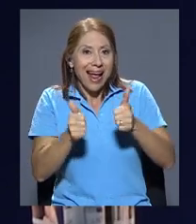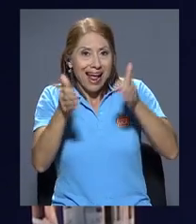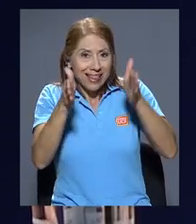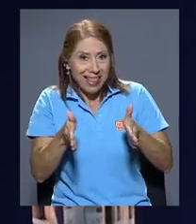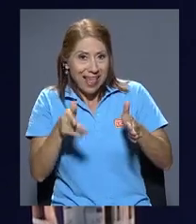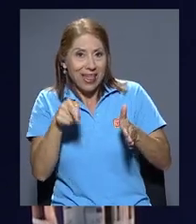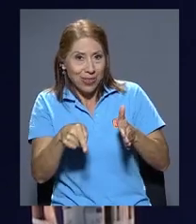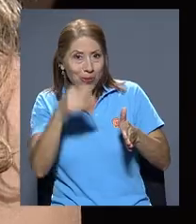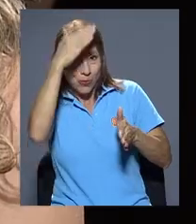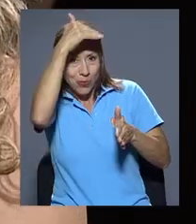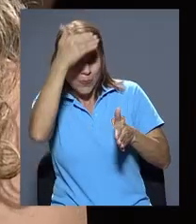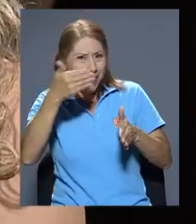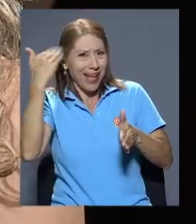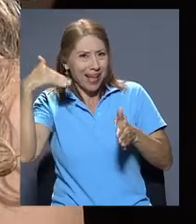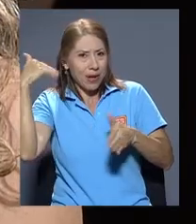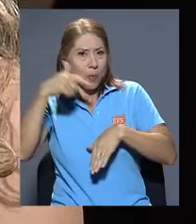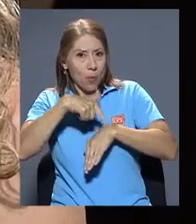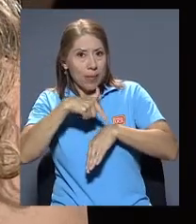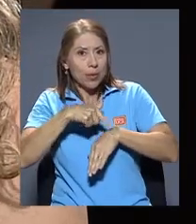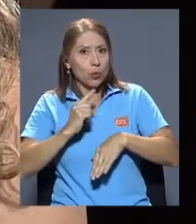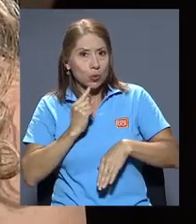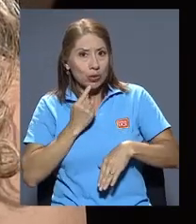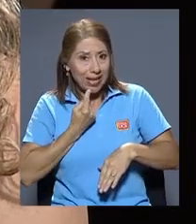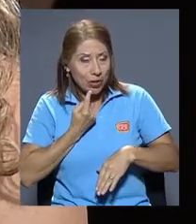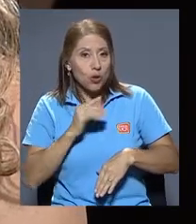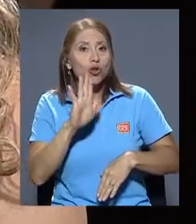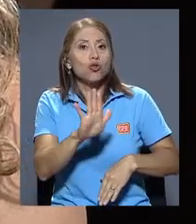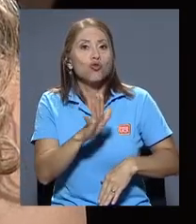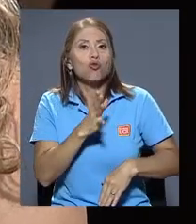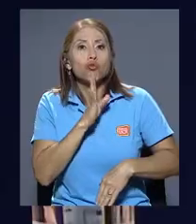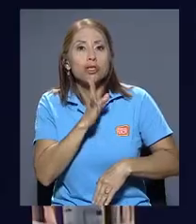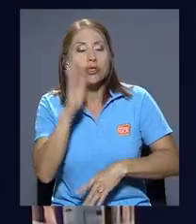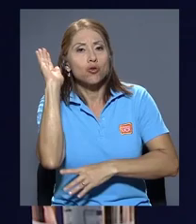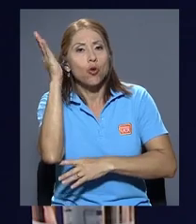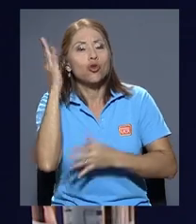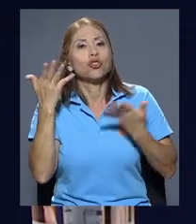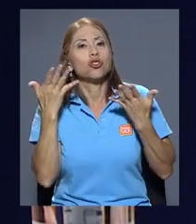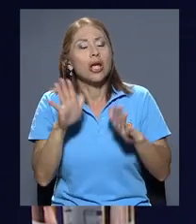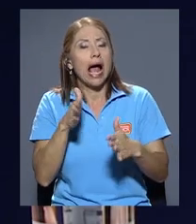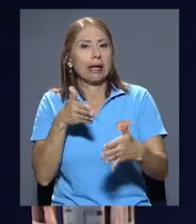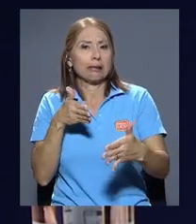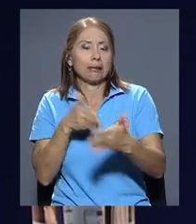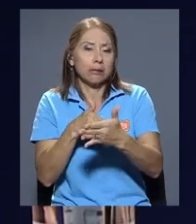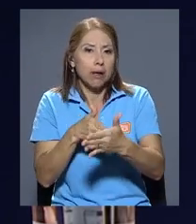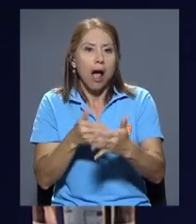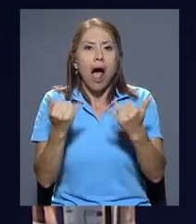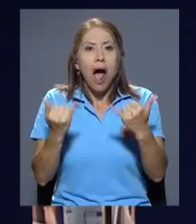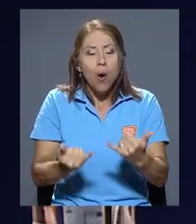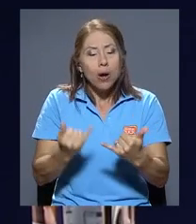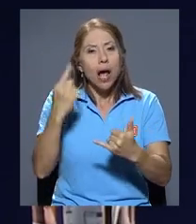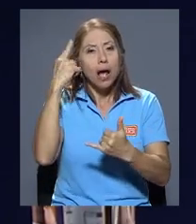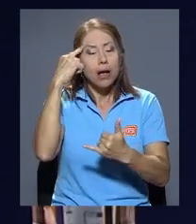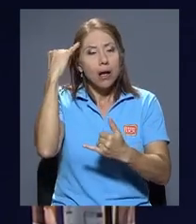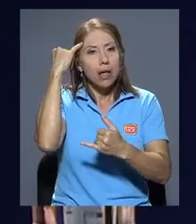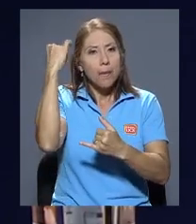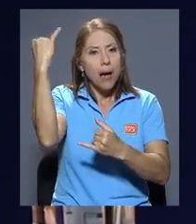siendo un aspirante serio y el discurso de él ya habían causado un gran daño. Ahora imaginémonos el